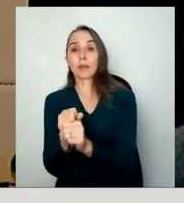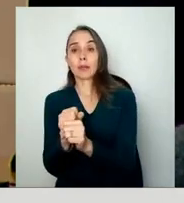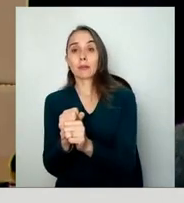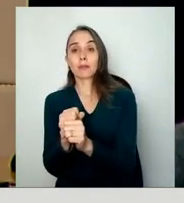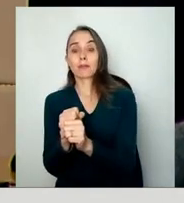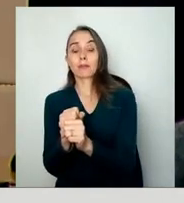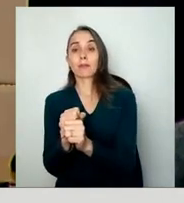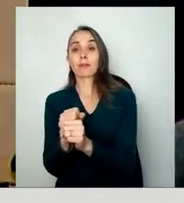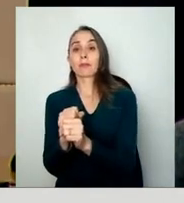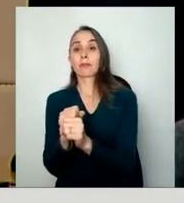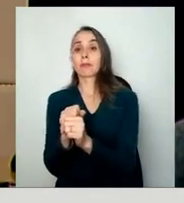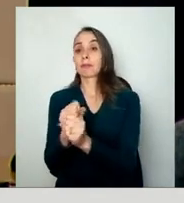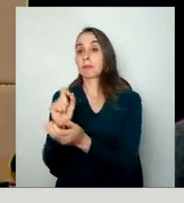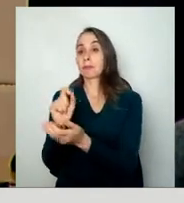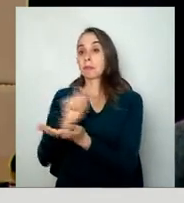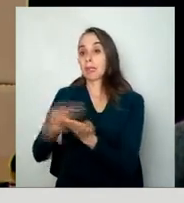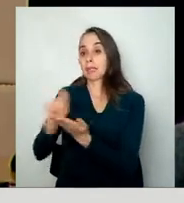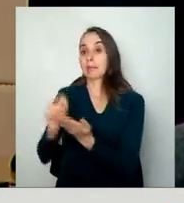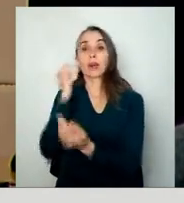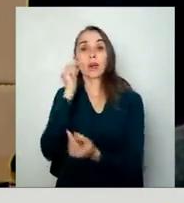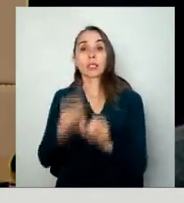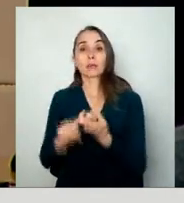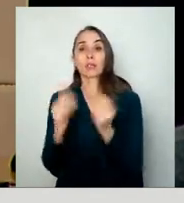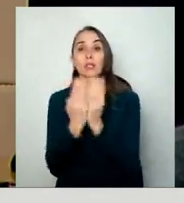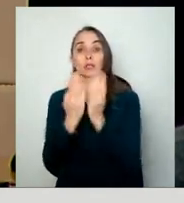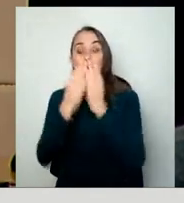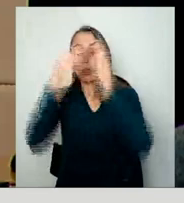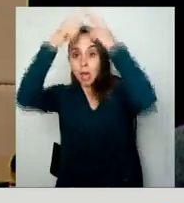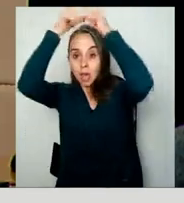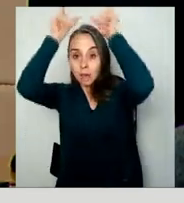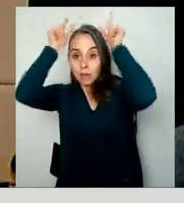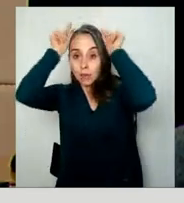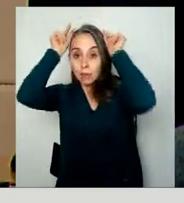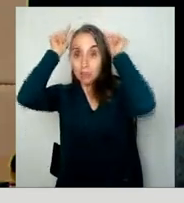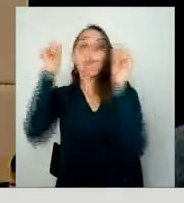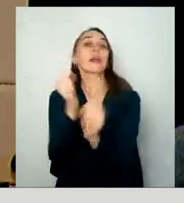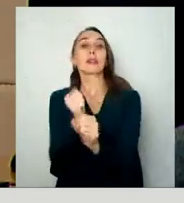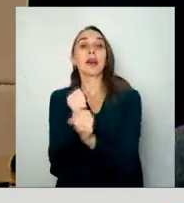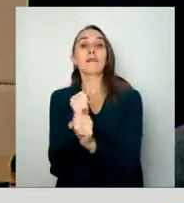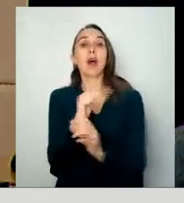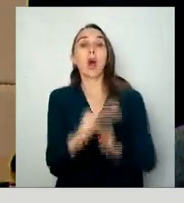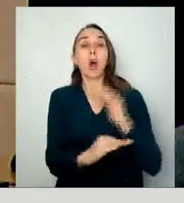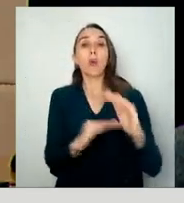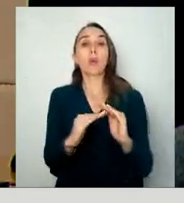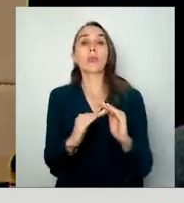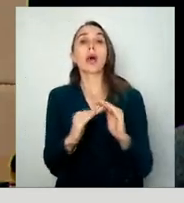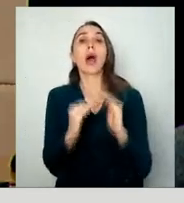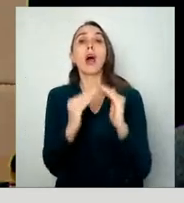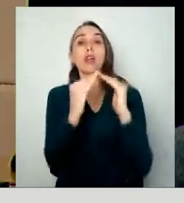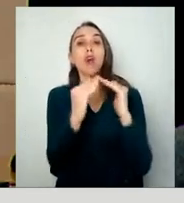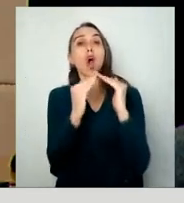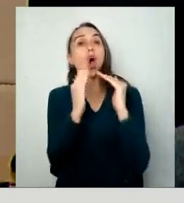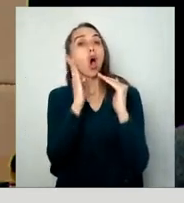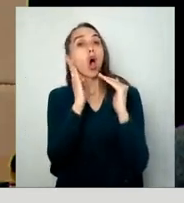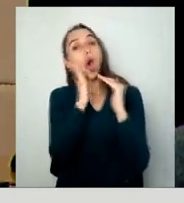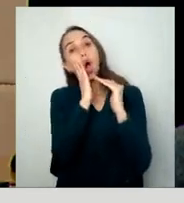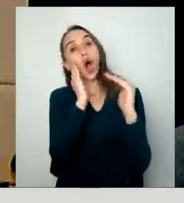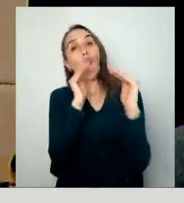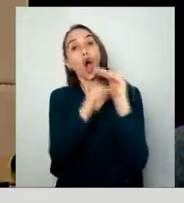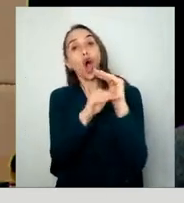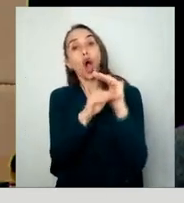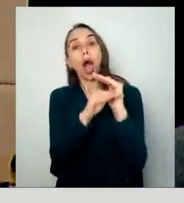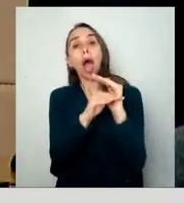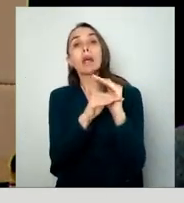porque su esposa estudiante de enfermería está trabajando como cuidadora en un hogar por no tener su título